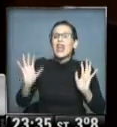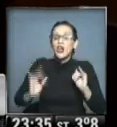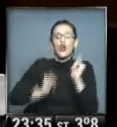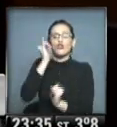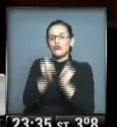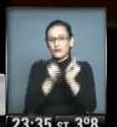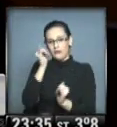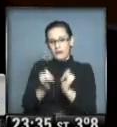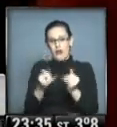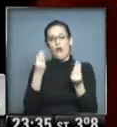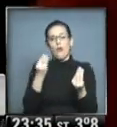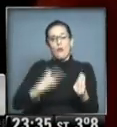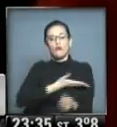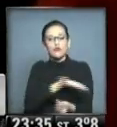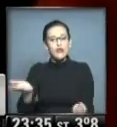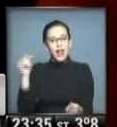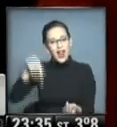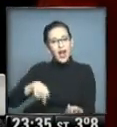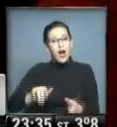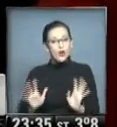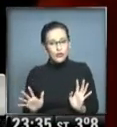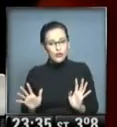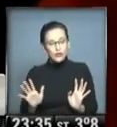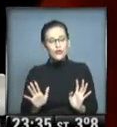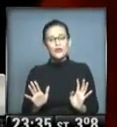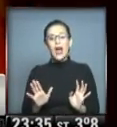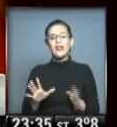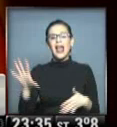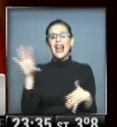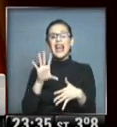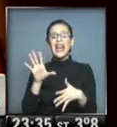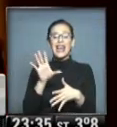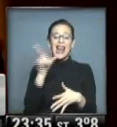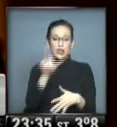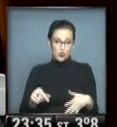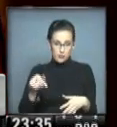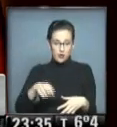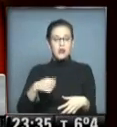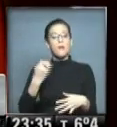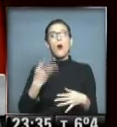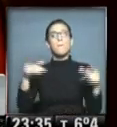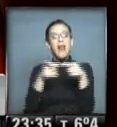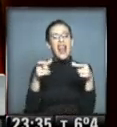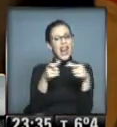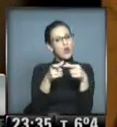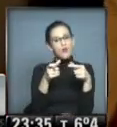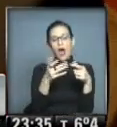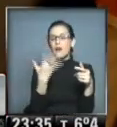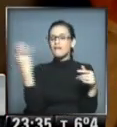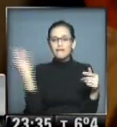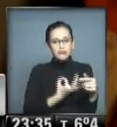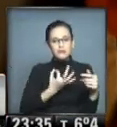retratar el entramado social actual, latinoamericano actual, porque la película está ubicada en el barrio